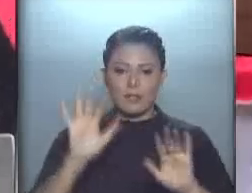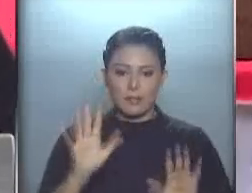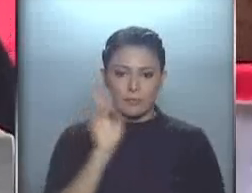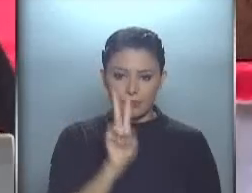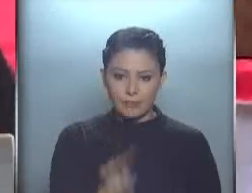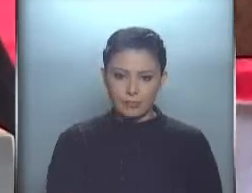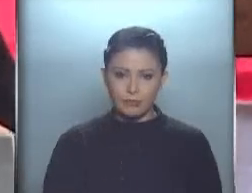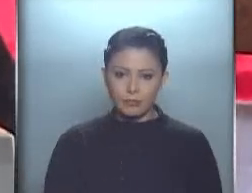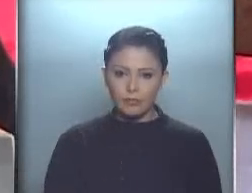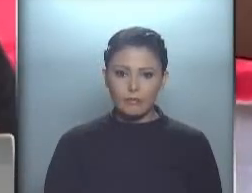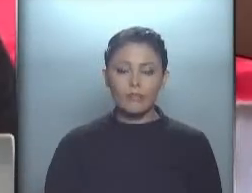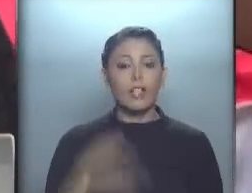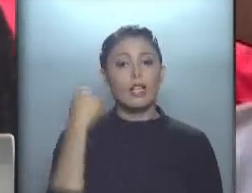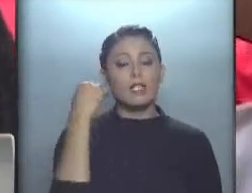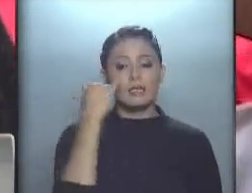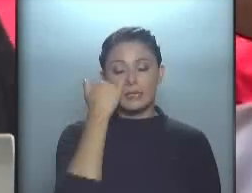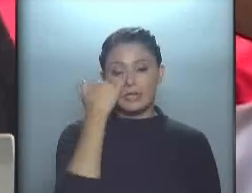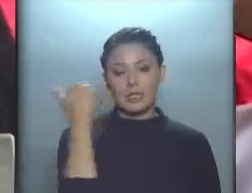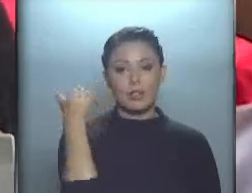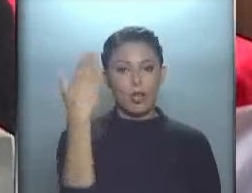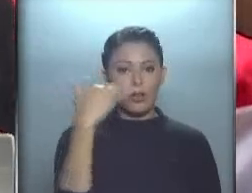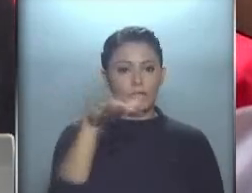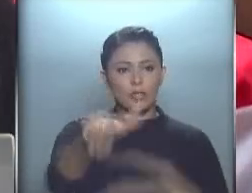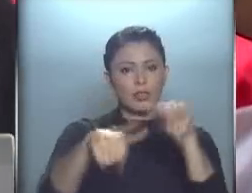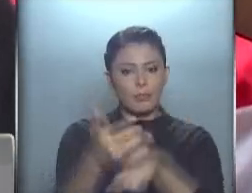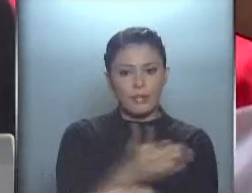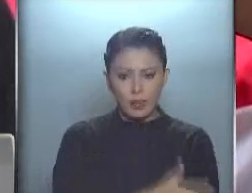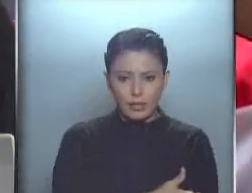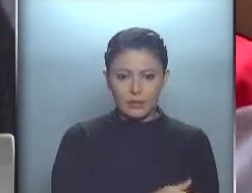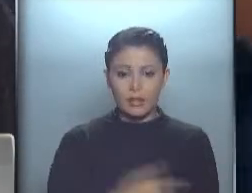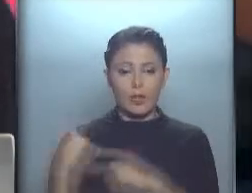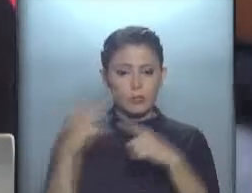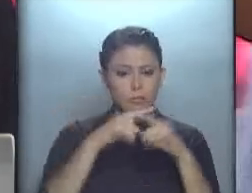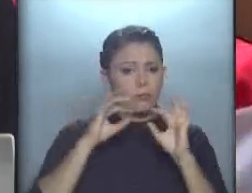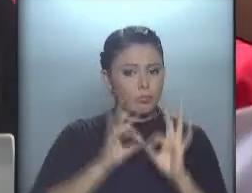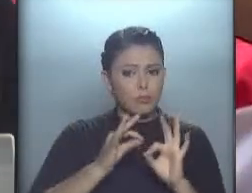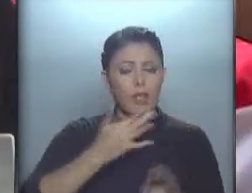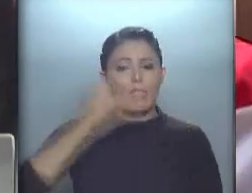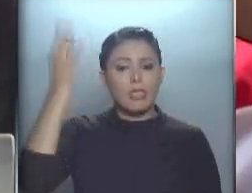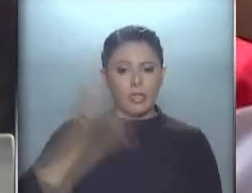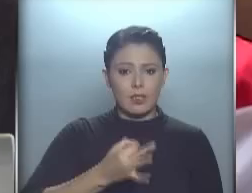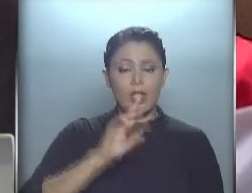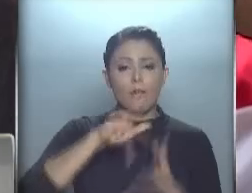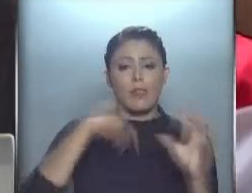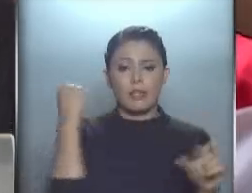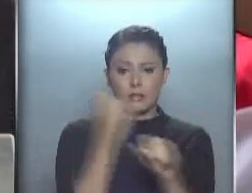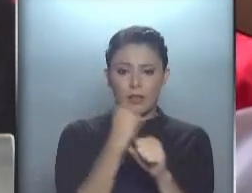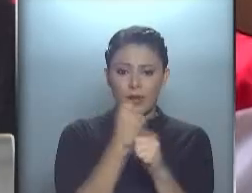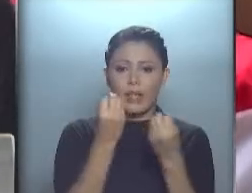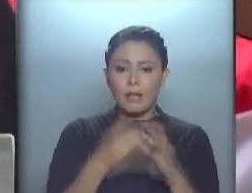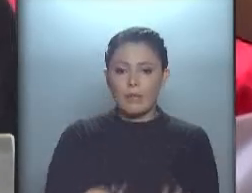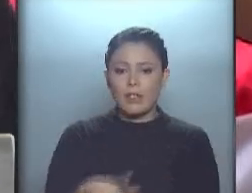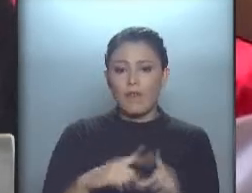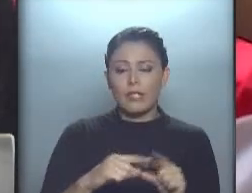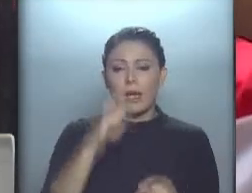y bueno nuestro congreso que ya estaba convocado con anticipación ha definido un plan de acción que empieza el día